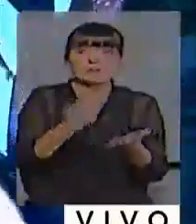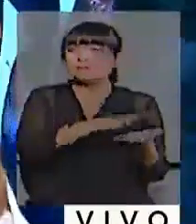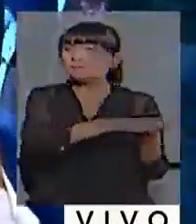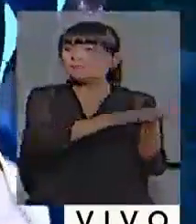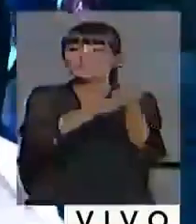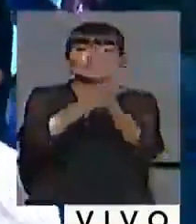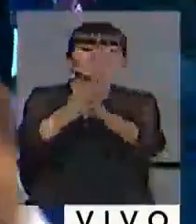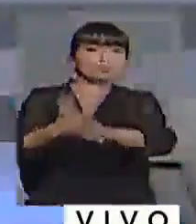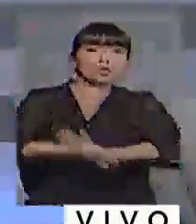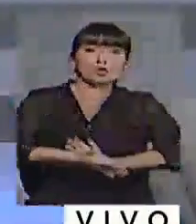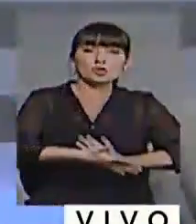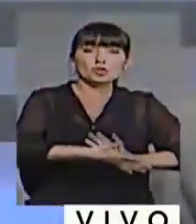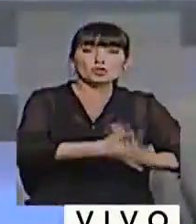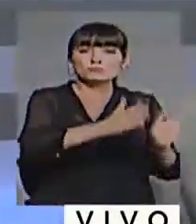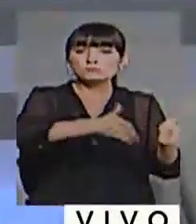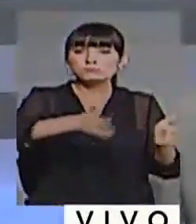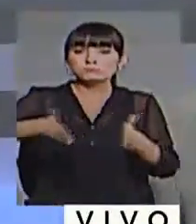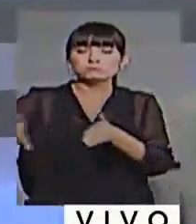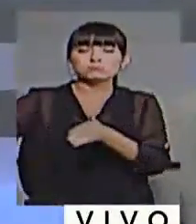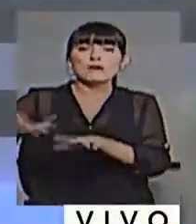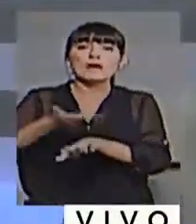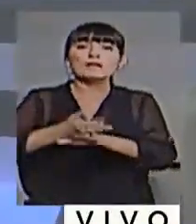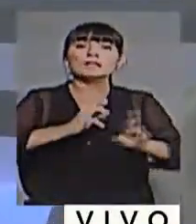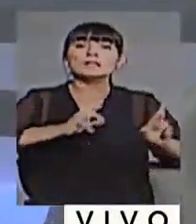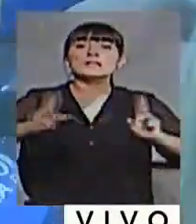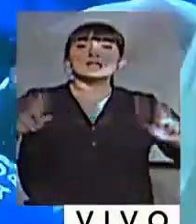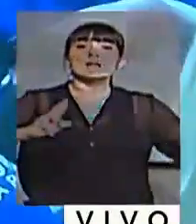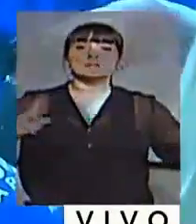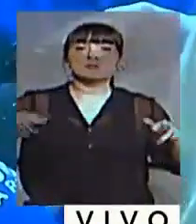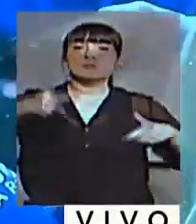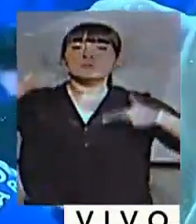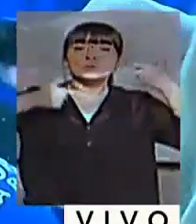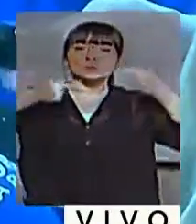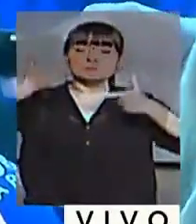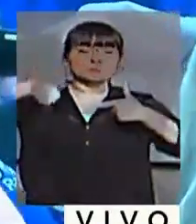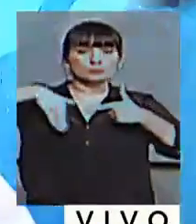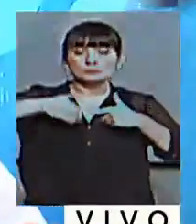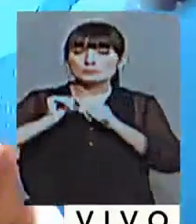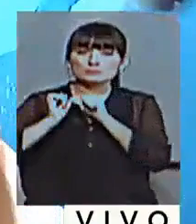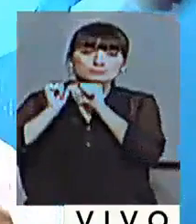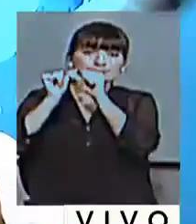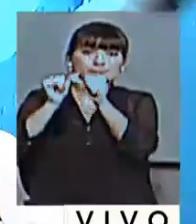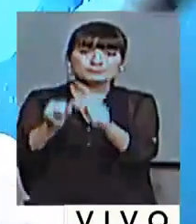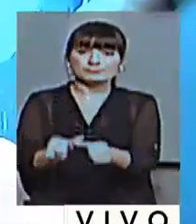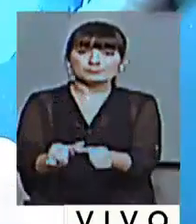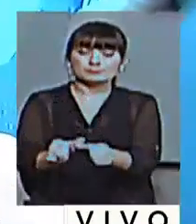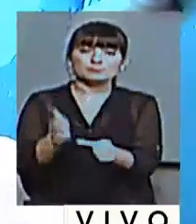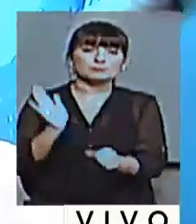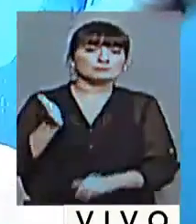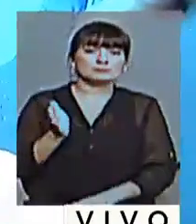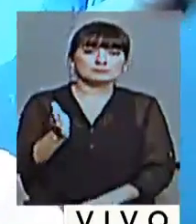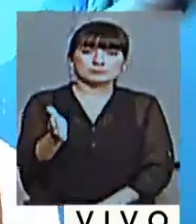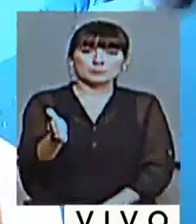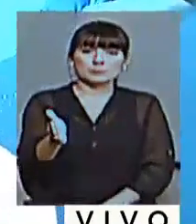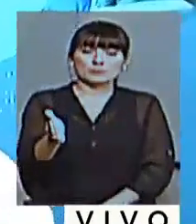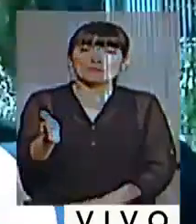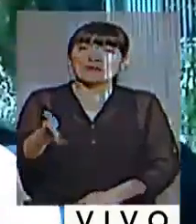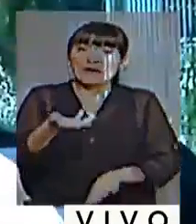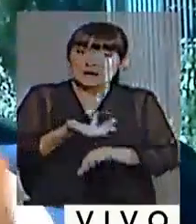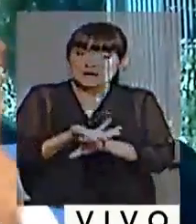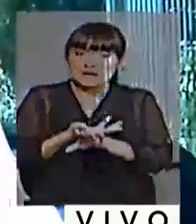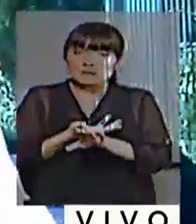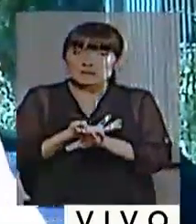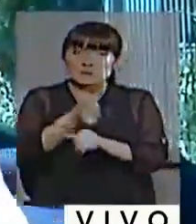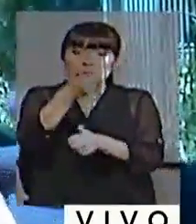orden desde el punto de vista de la relación sí. Política que hemos mantenido. Si se está detrás